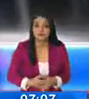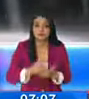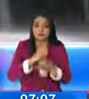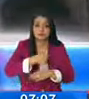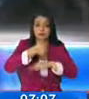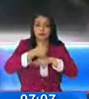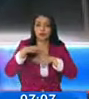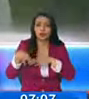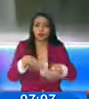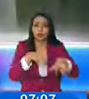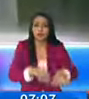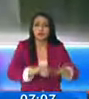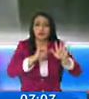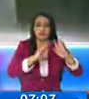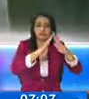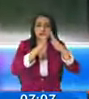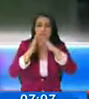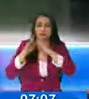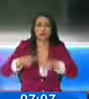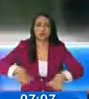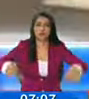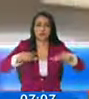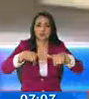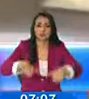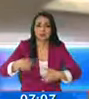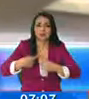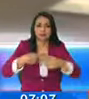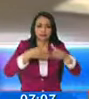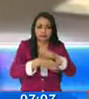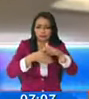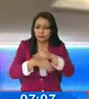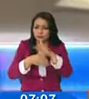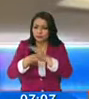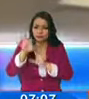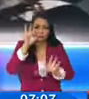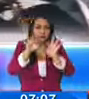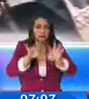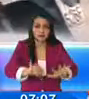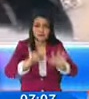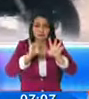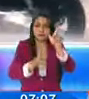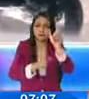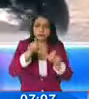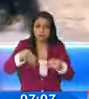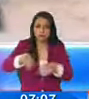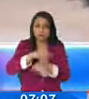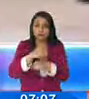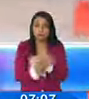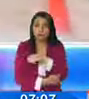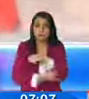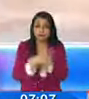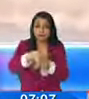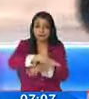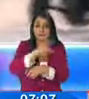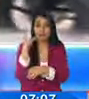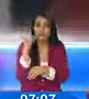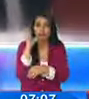coordinaron 6 allanamientos en diferentes puntos de la capital en busca de igual número de extranjeros, presuntos integrantes de la organización